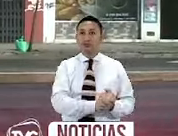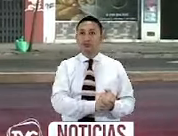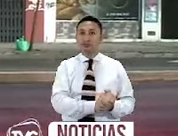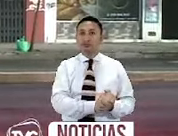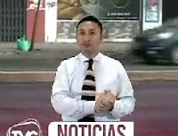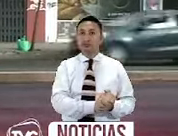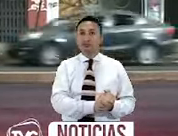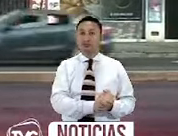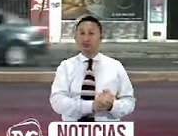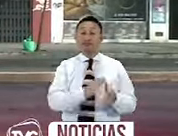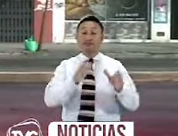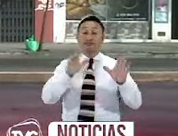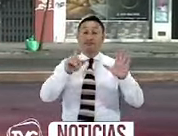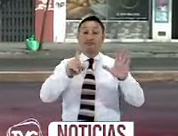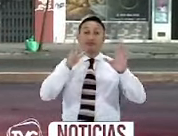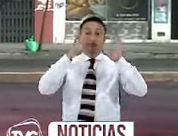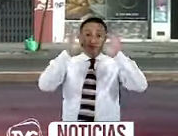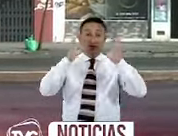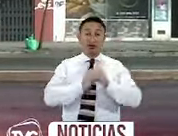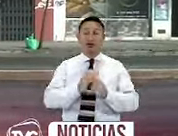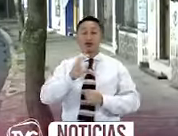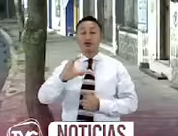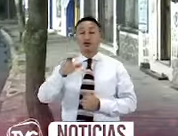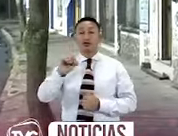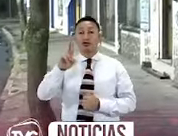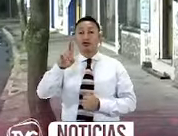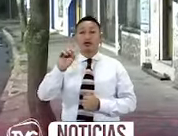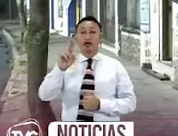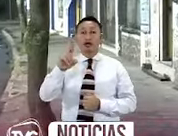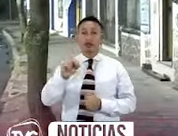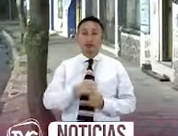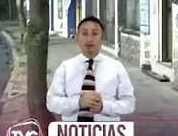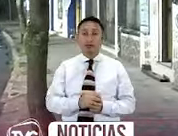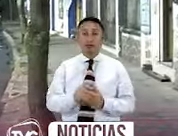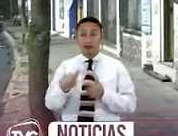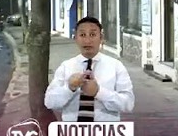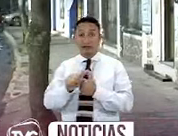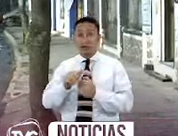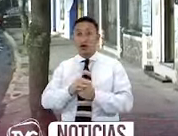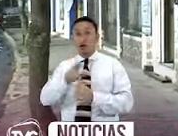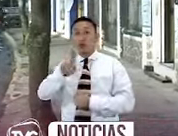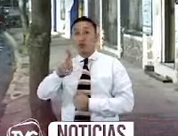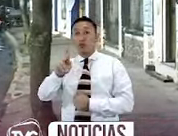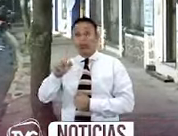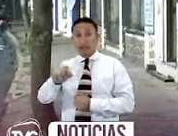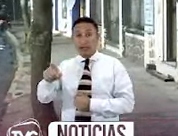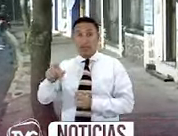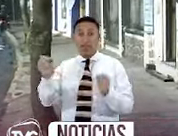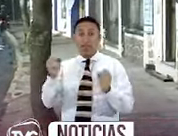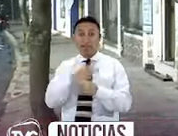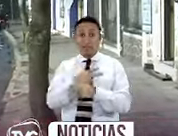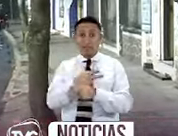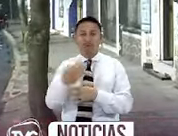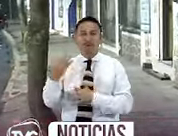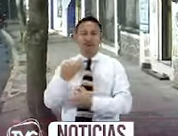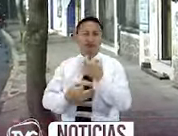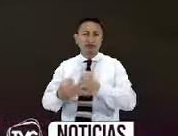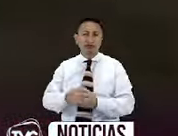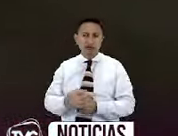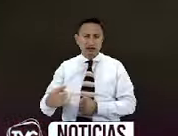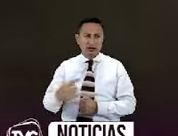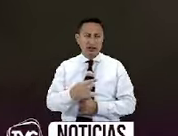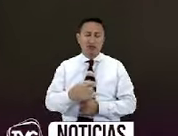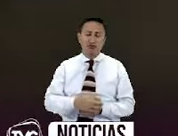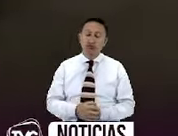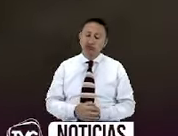de diciembre y Luis Cordero. Muy cerca está la unidad de policía comunitaria La Mariscal. Nos explican que hay gran cantidad de habitantes